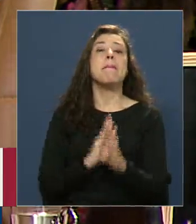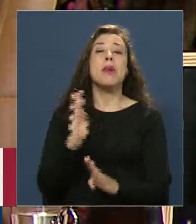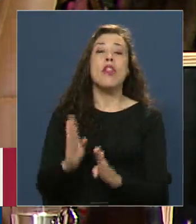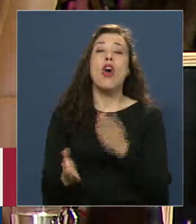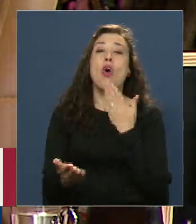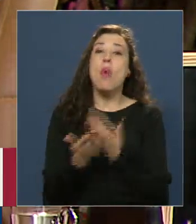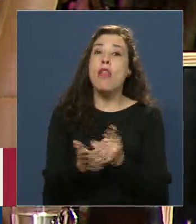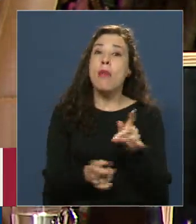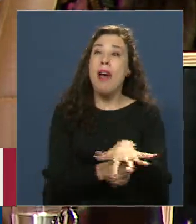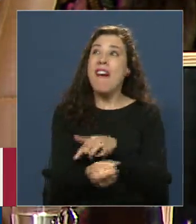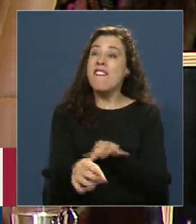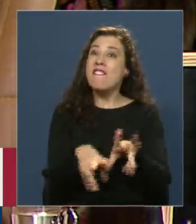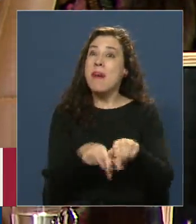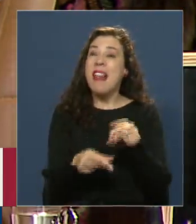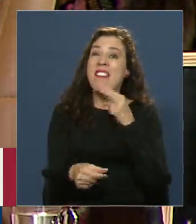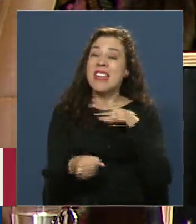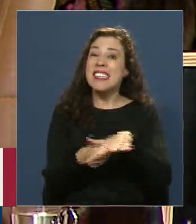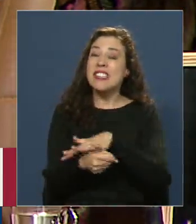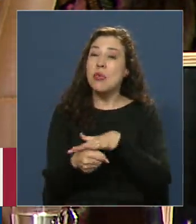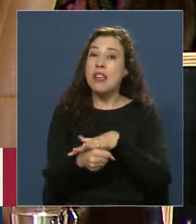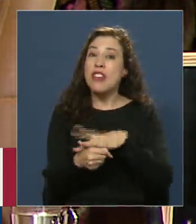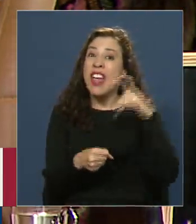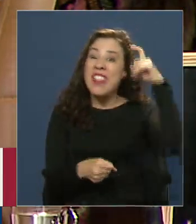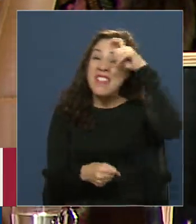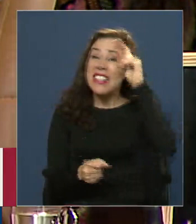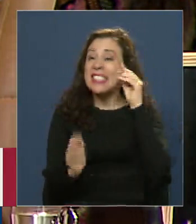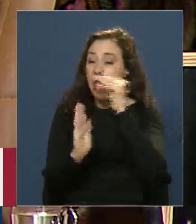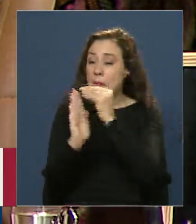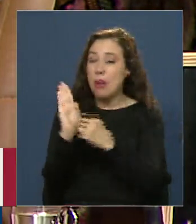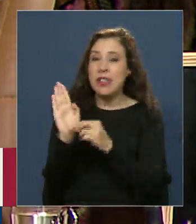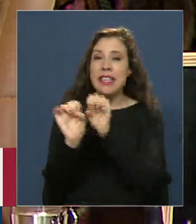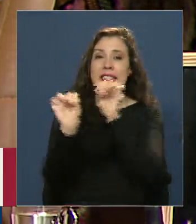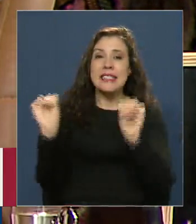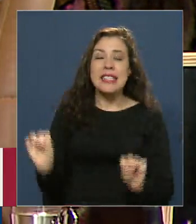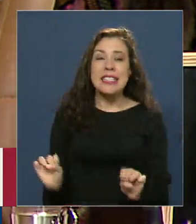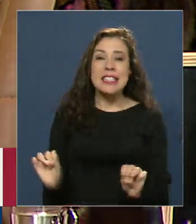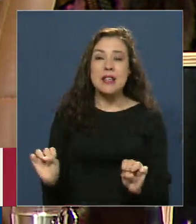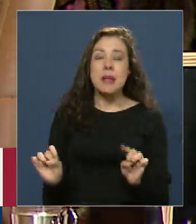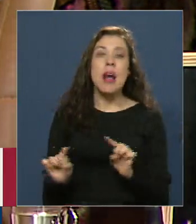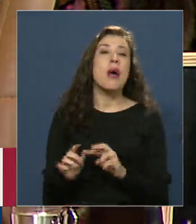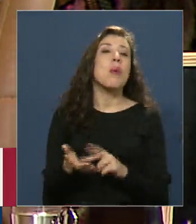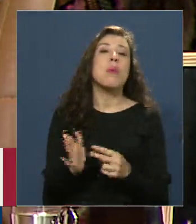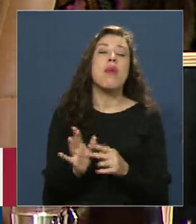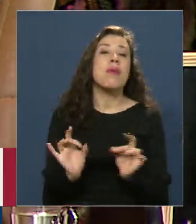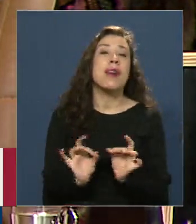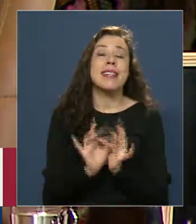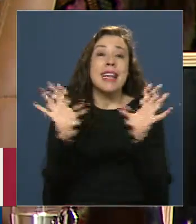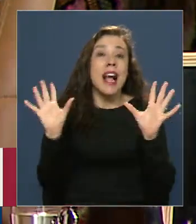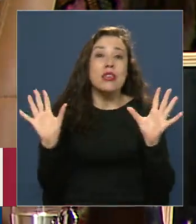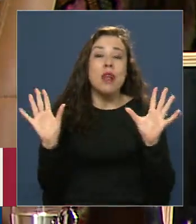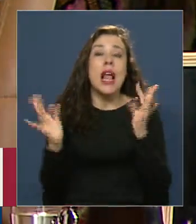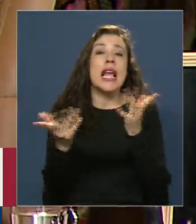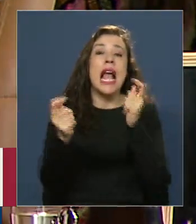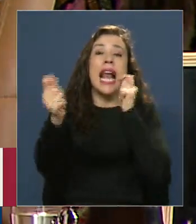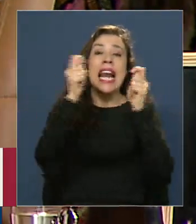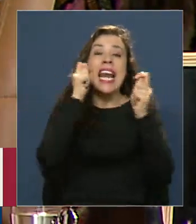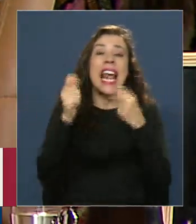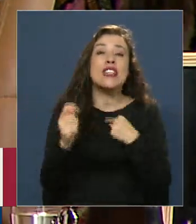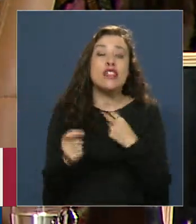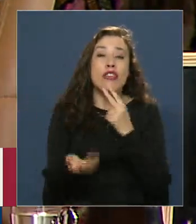alguna de las situaciones adversas incluidas en el sistema, entendida como hechos o contingencias que ponen en riesgo el